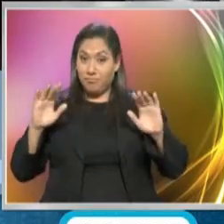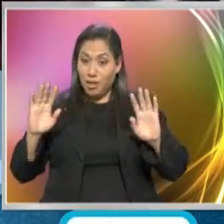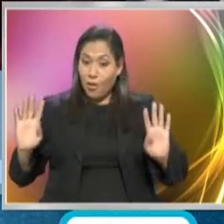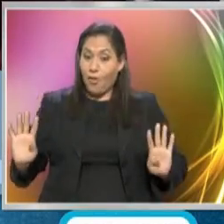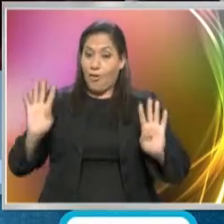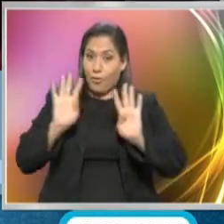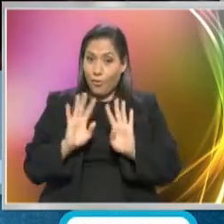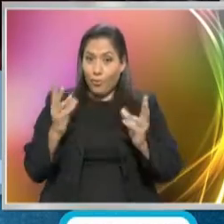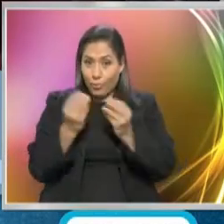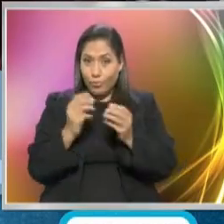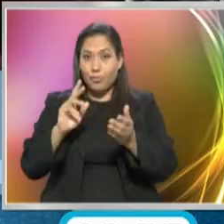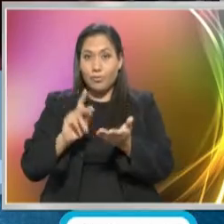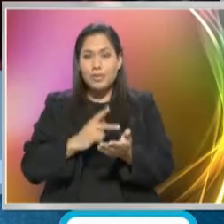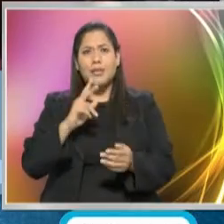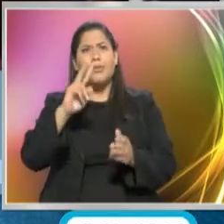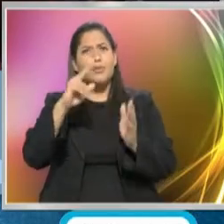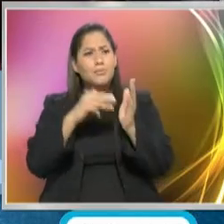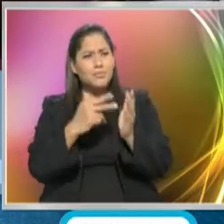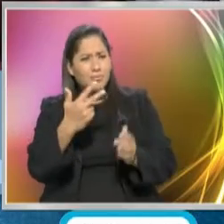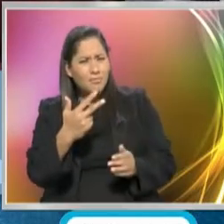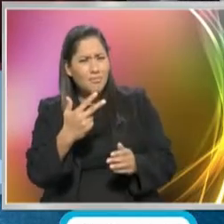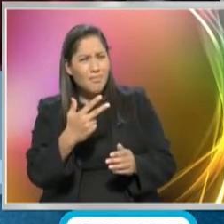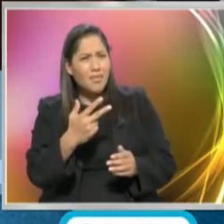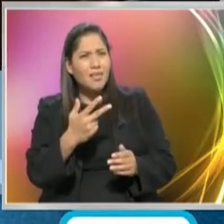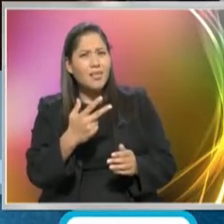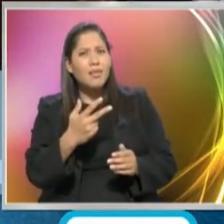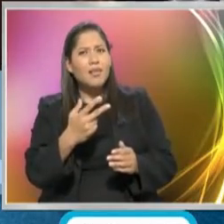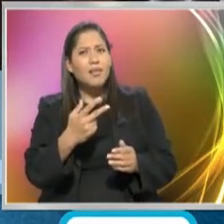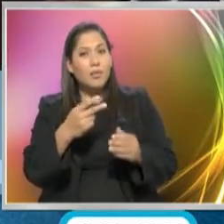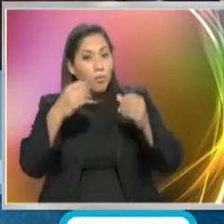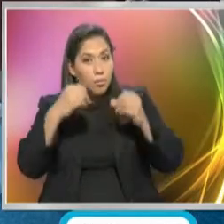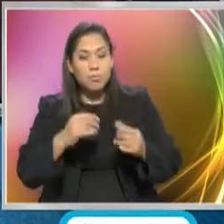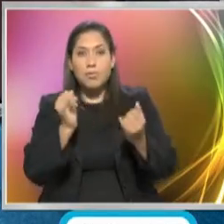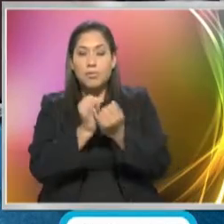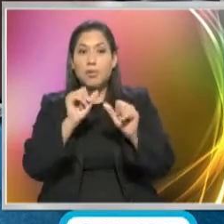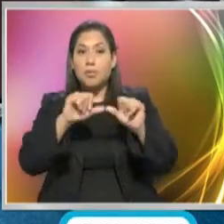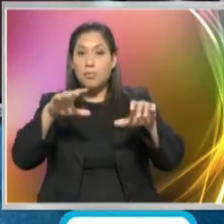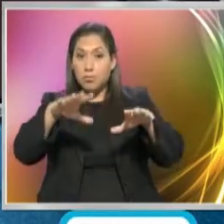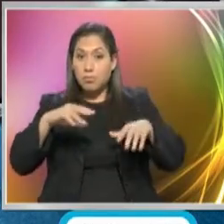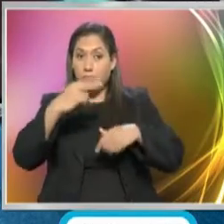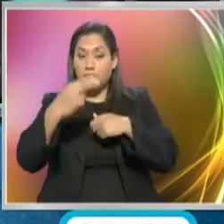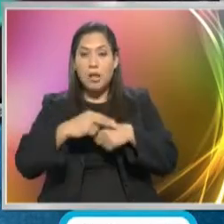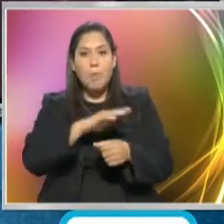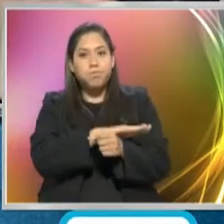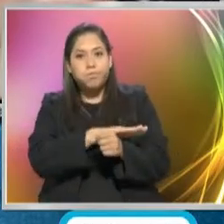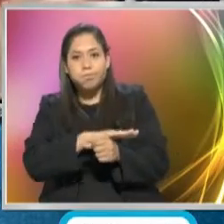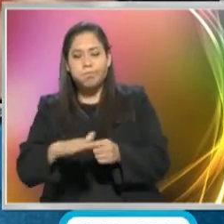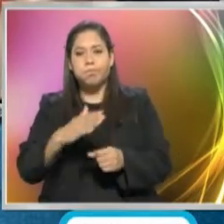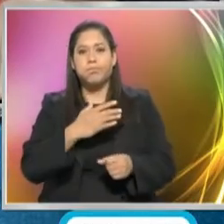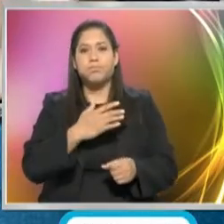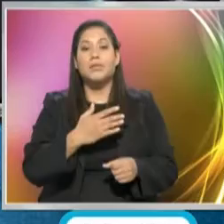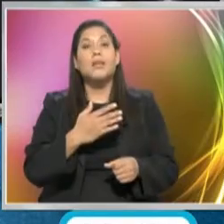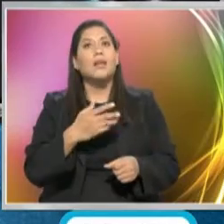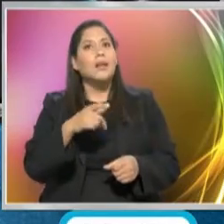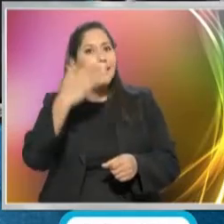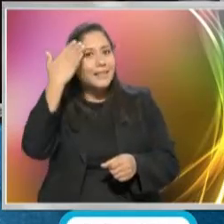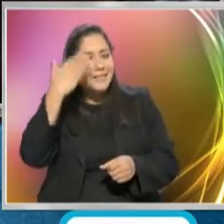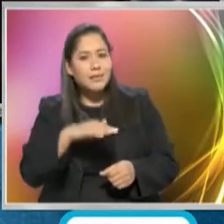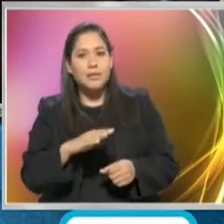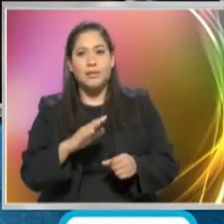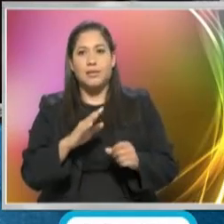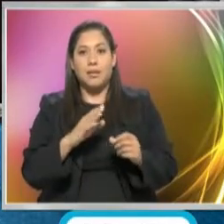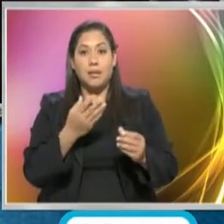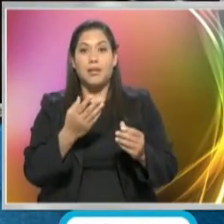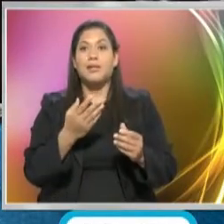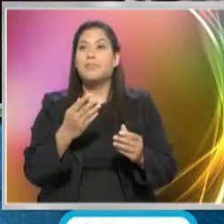juntaron después en el 2008, no sé cuántas funciones o cuántos auditorios nacionales llenaron. Sé que ya tampoco era